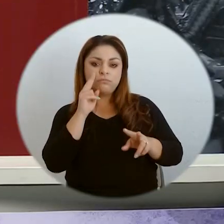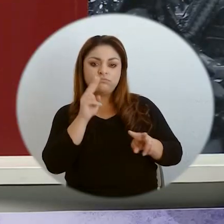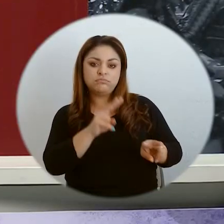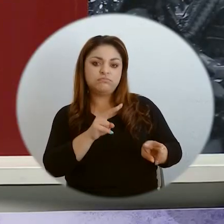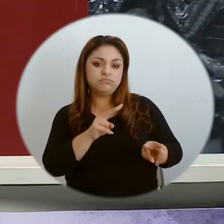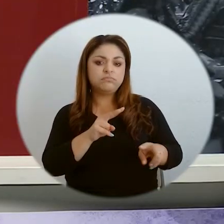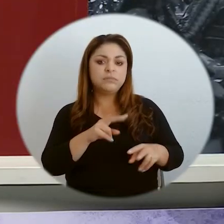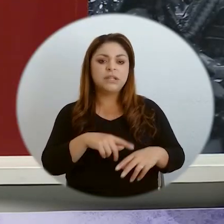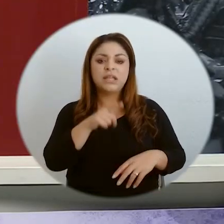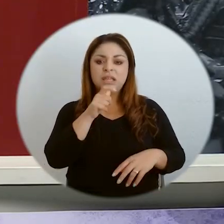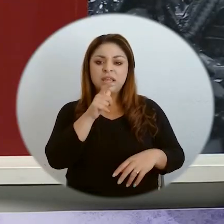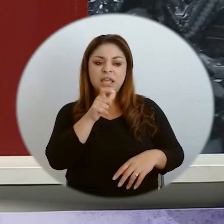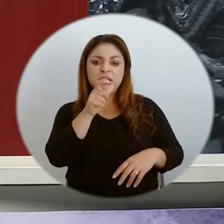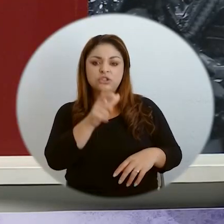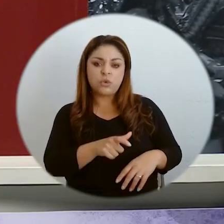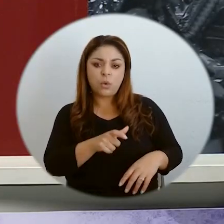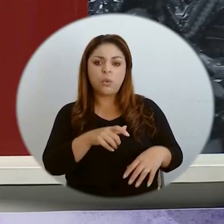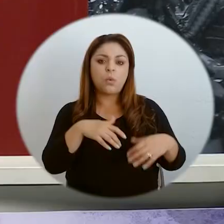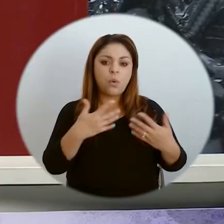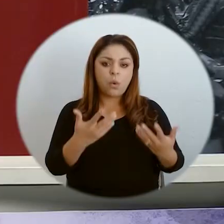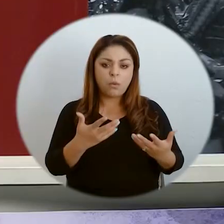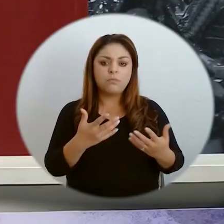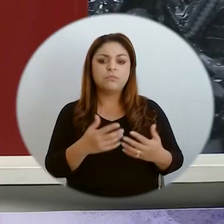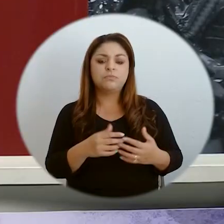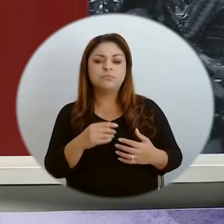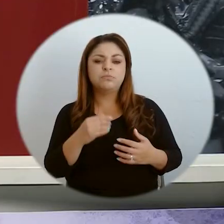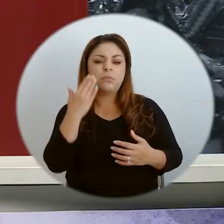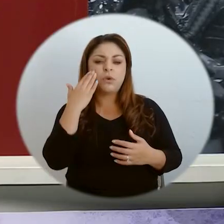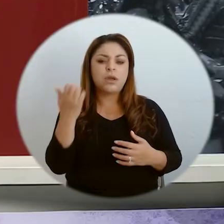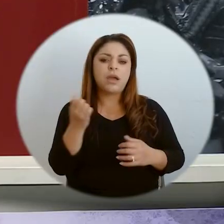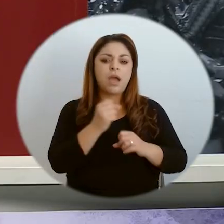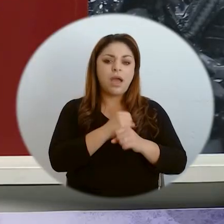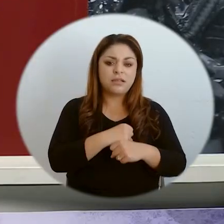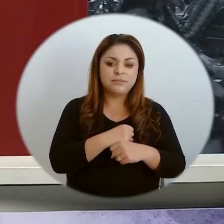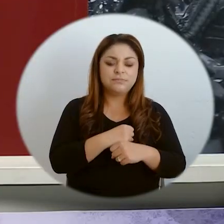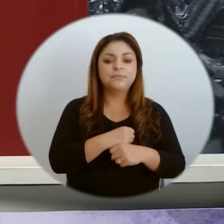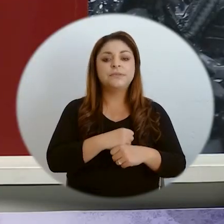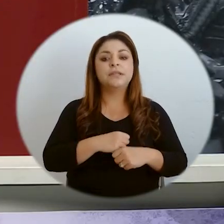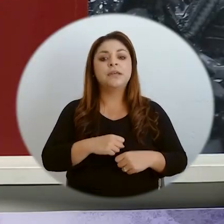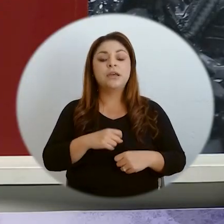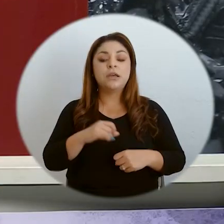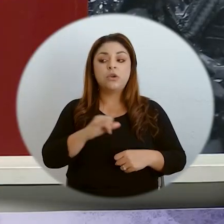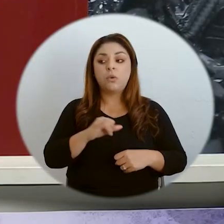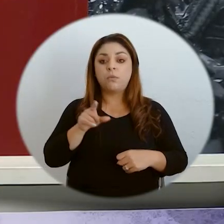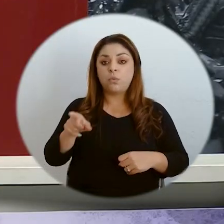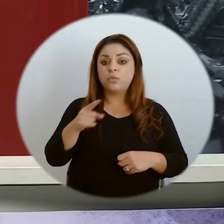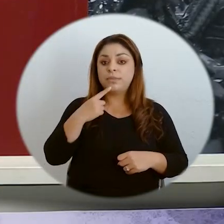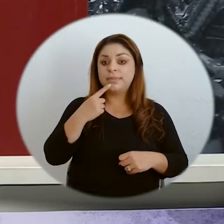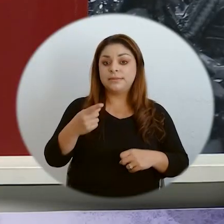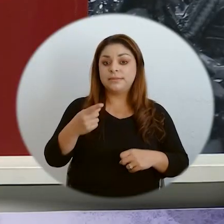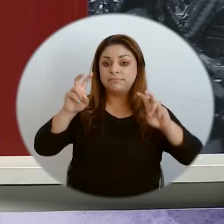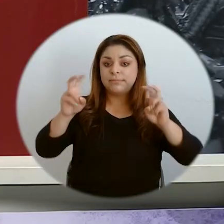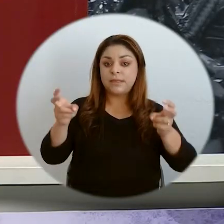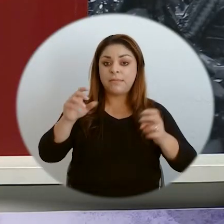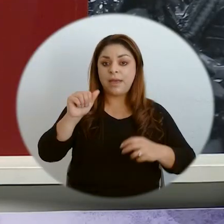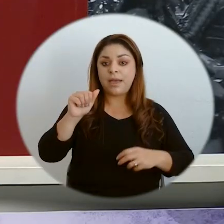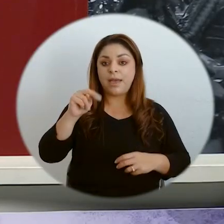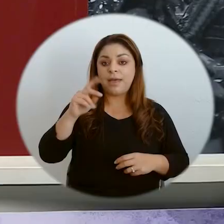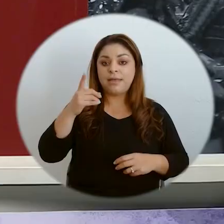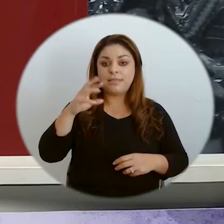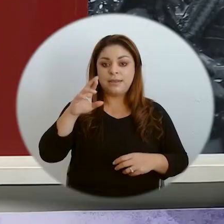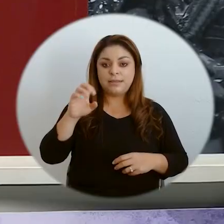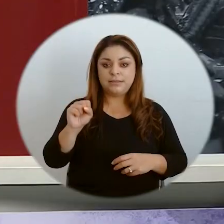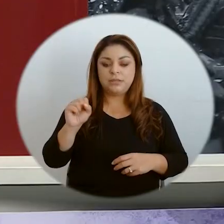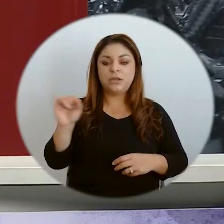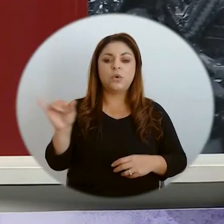desde dónde lo hacen, sino también desde un tema que sugiere Andrés, de